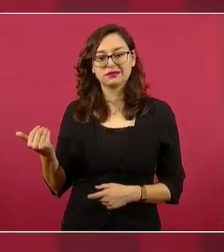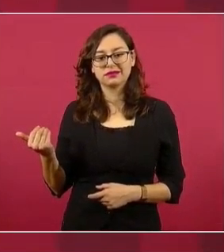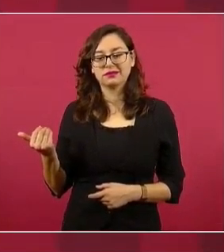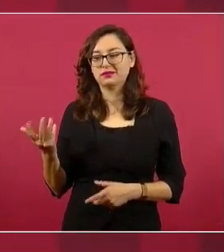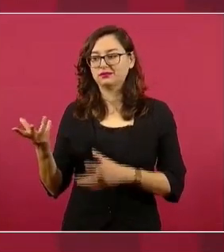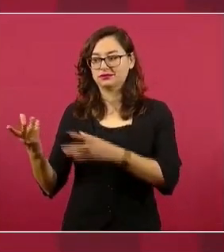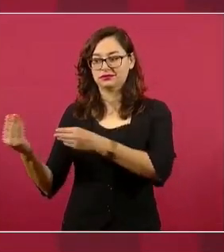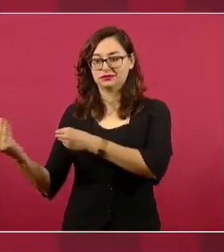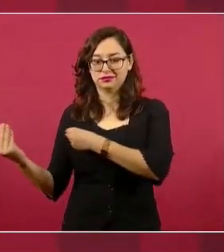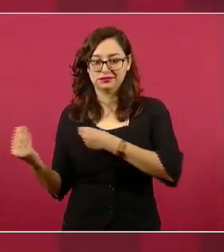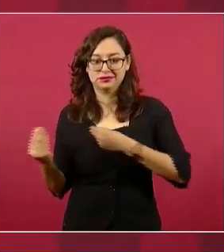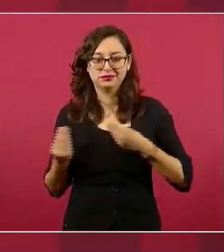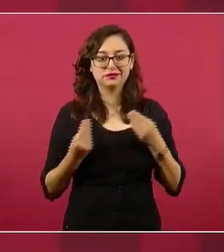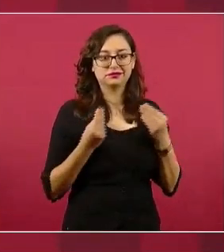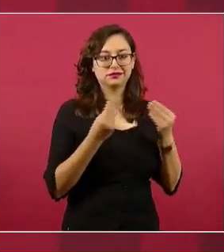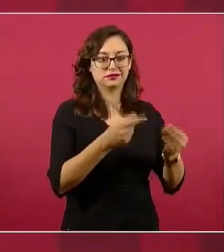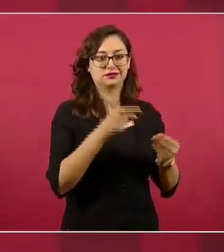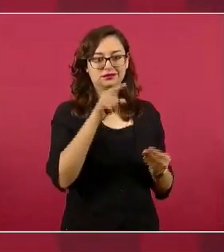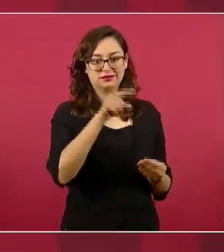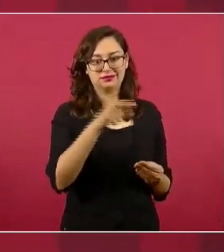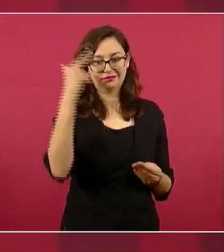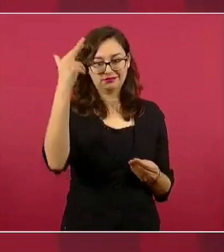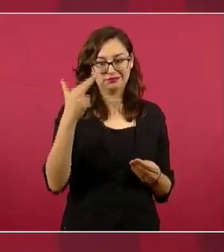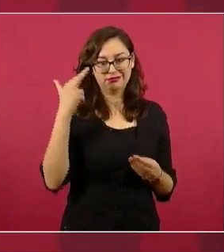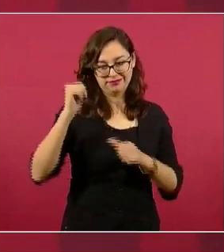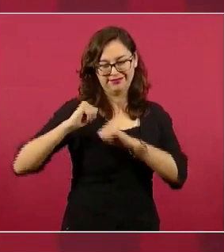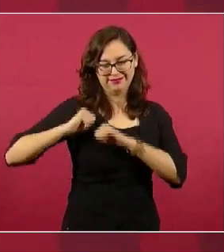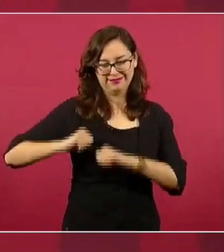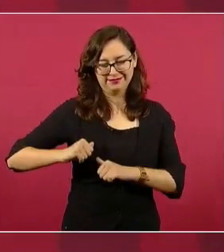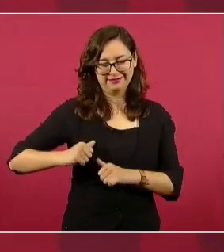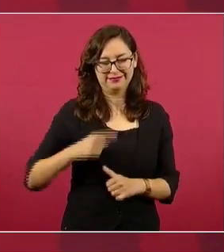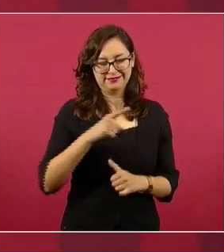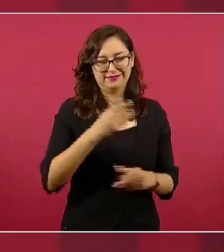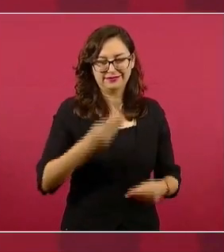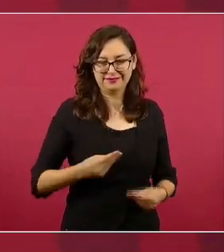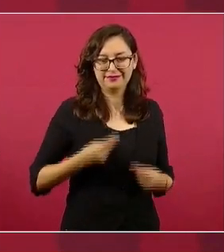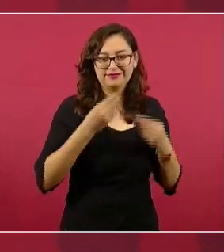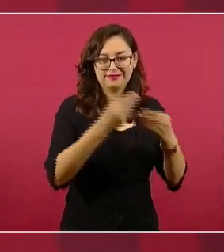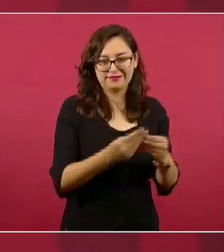se le ponga su camisa al zar para salvarlo.